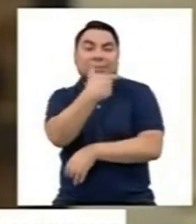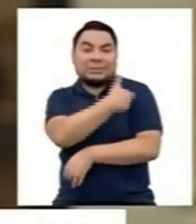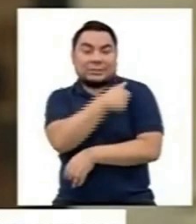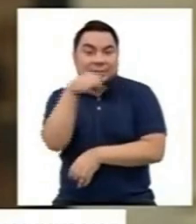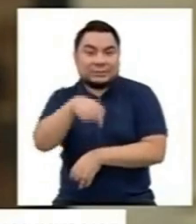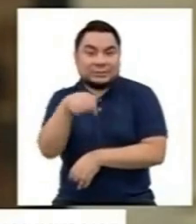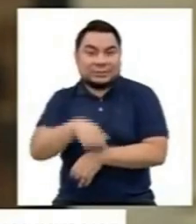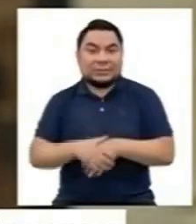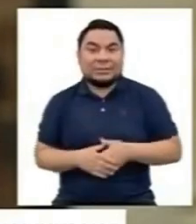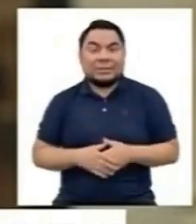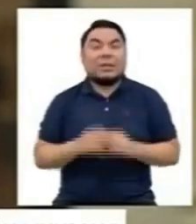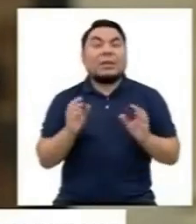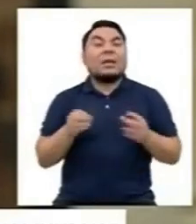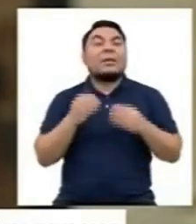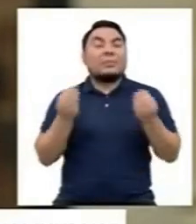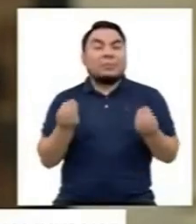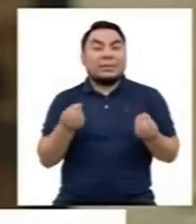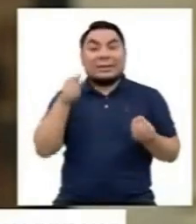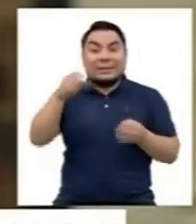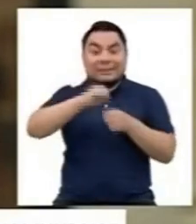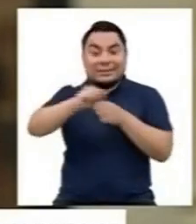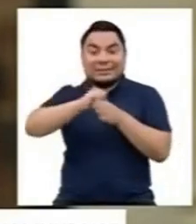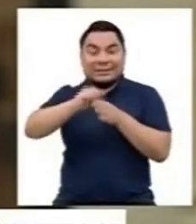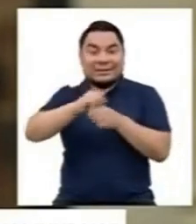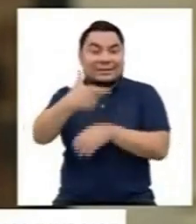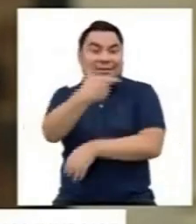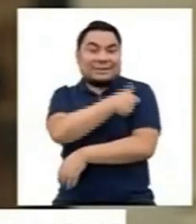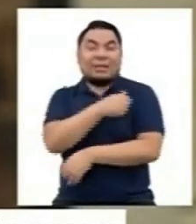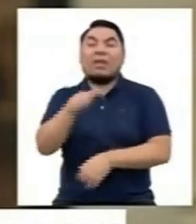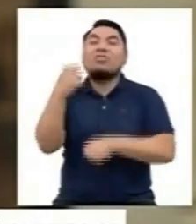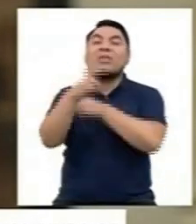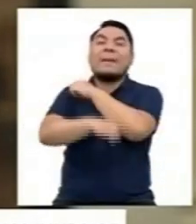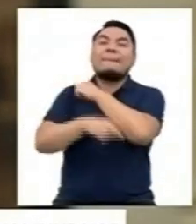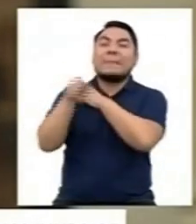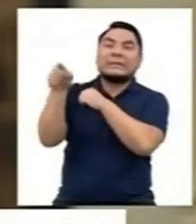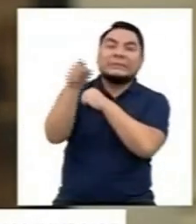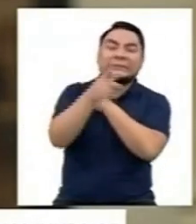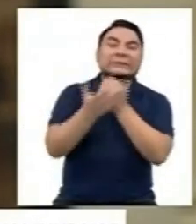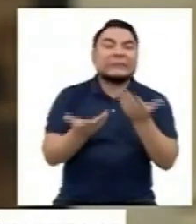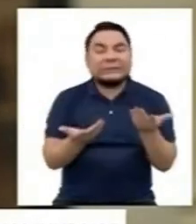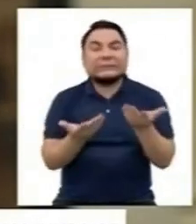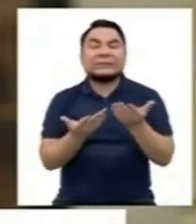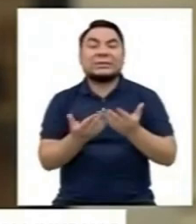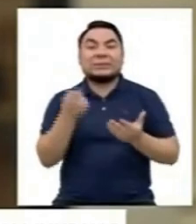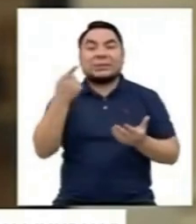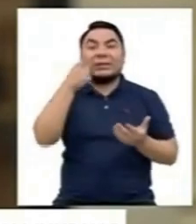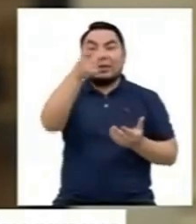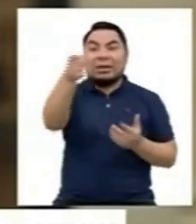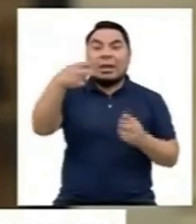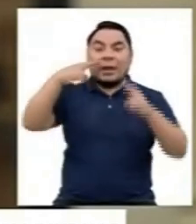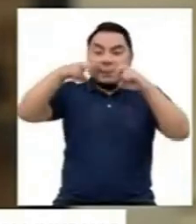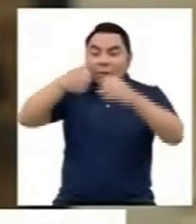de transportes. Pese a las críticas, estas medidas deben ser integradas y evaluadas en su conjunto.